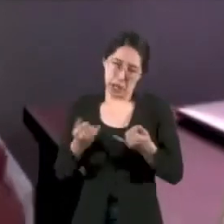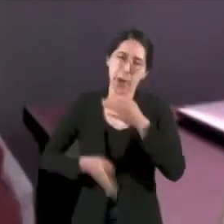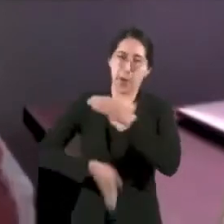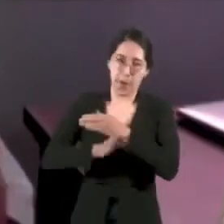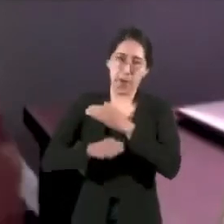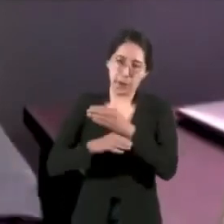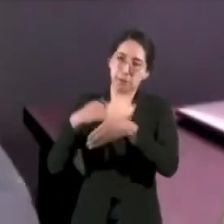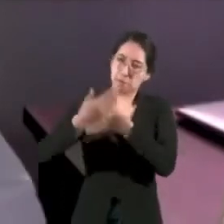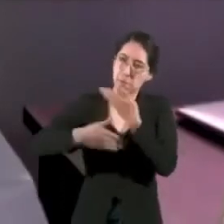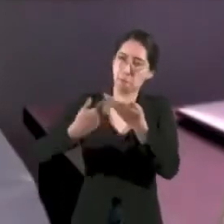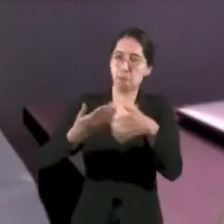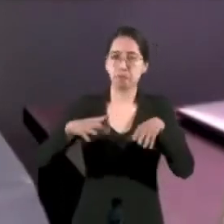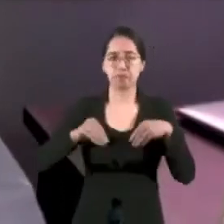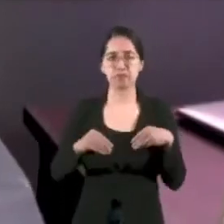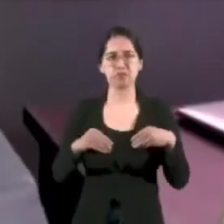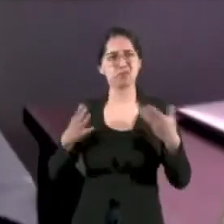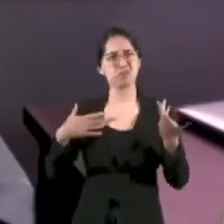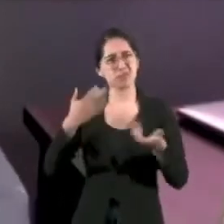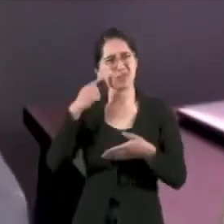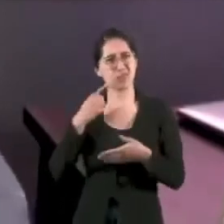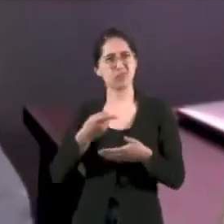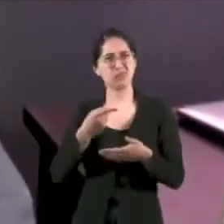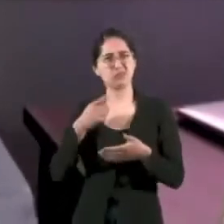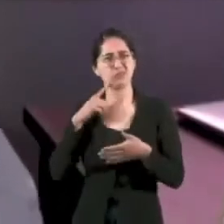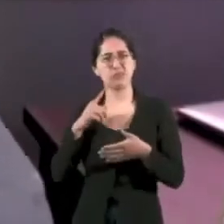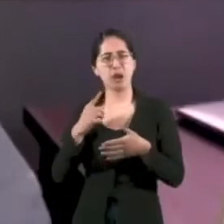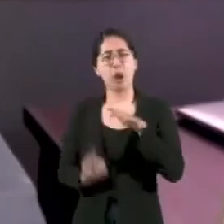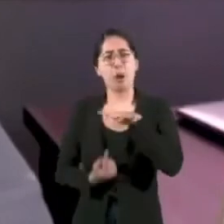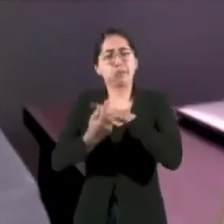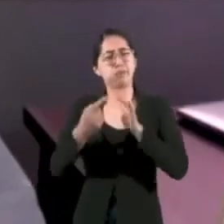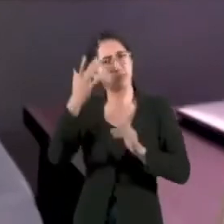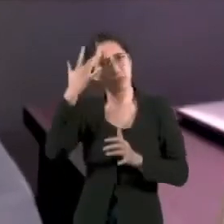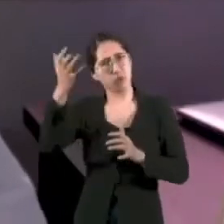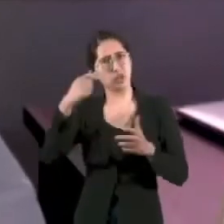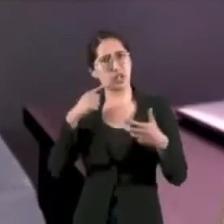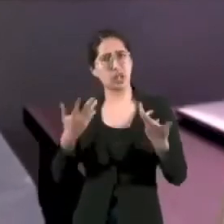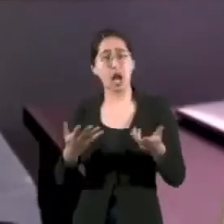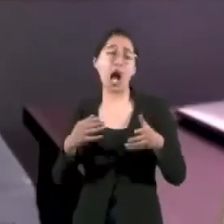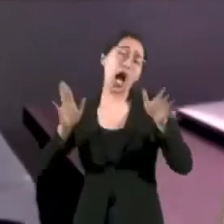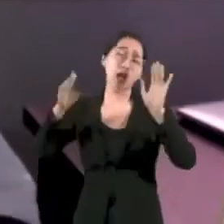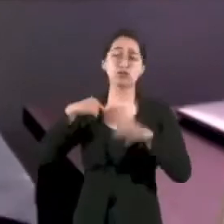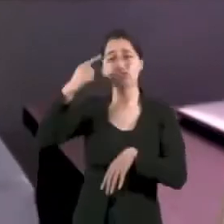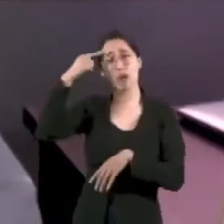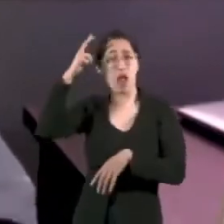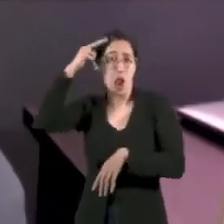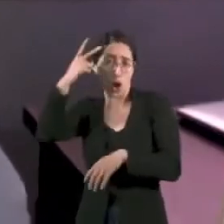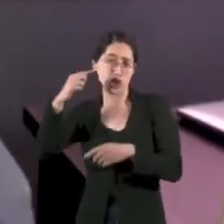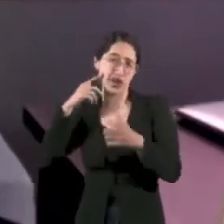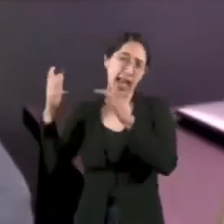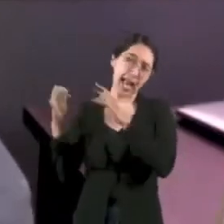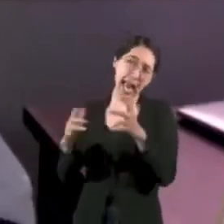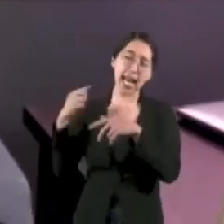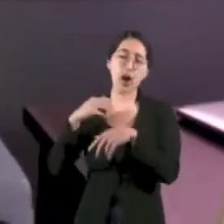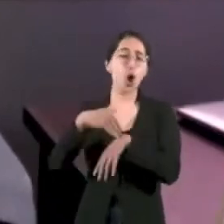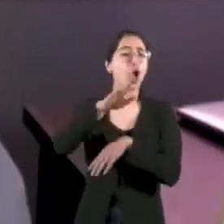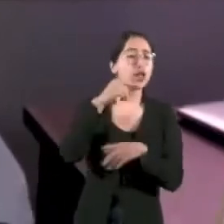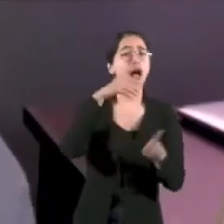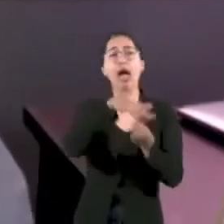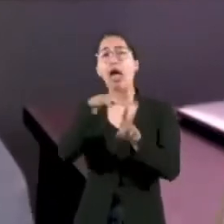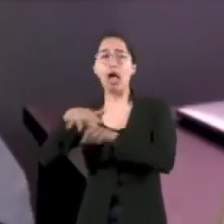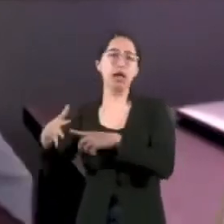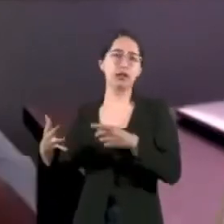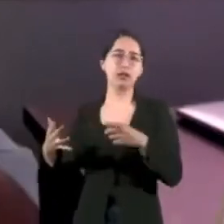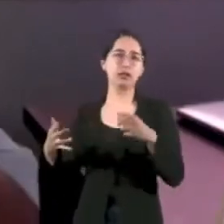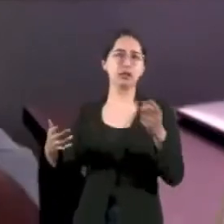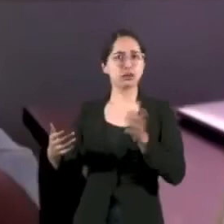ocurrió? Es que uno dice, no, la lógica de la guerra, pero resulta que es que la guerra no tiene lógica. Es uno